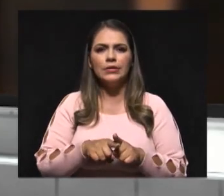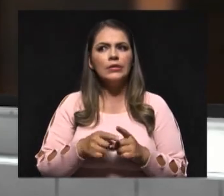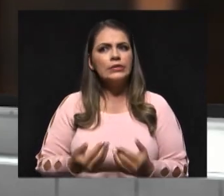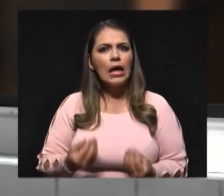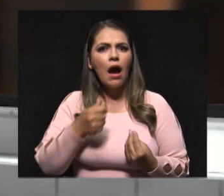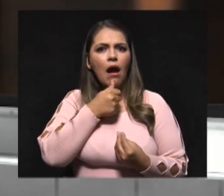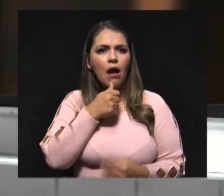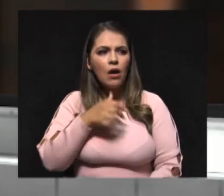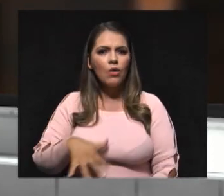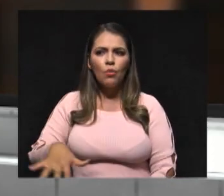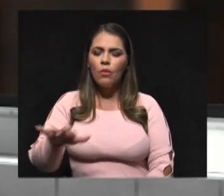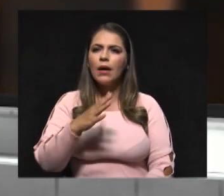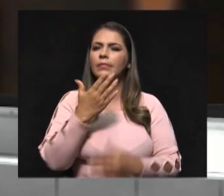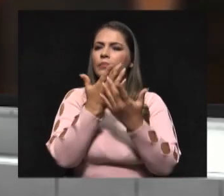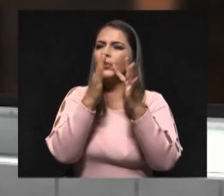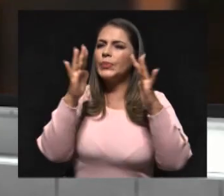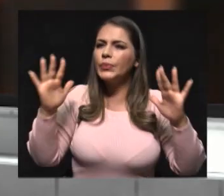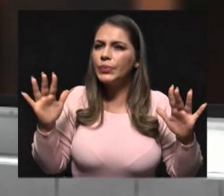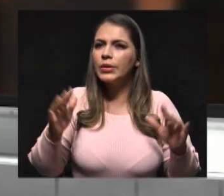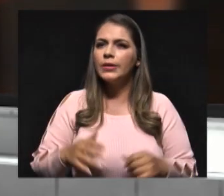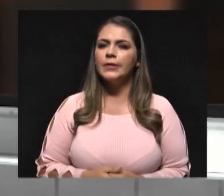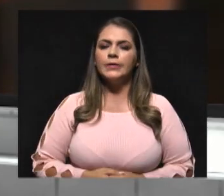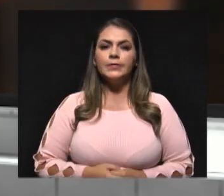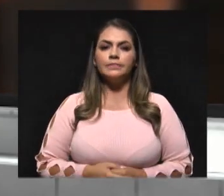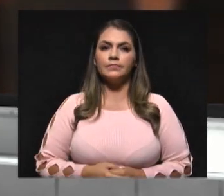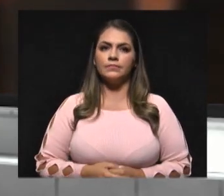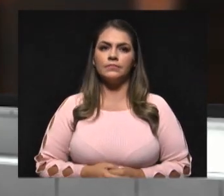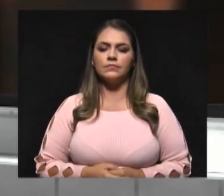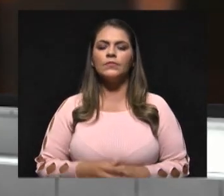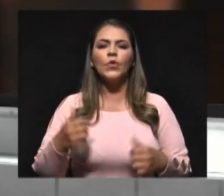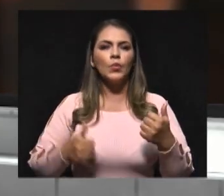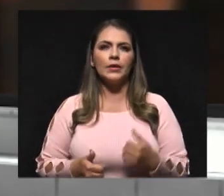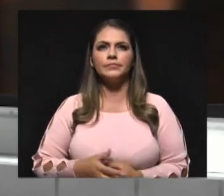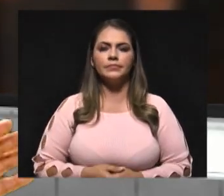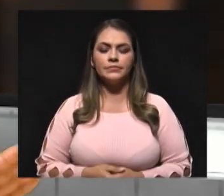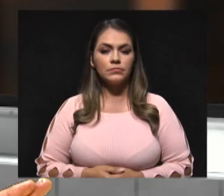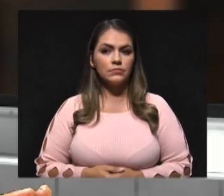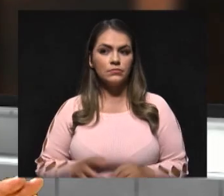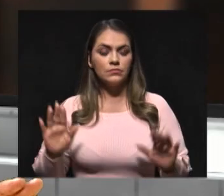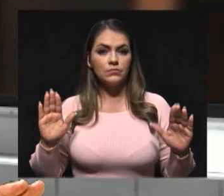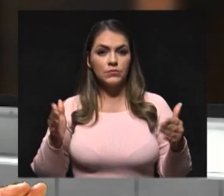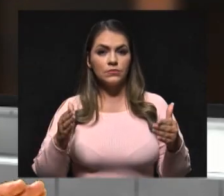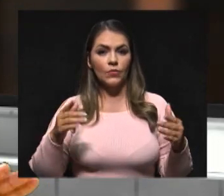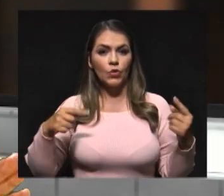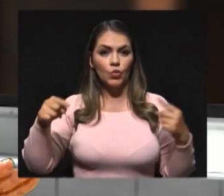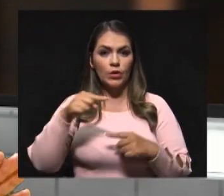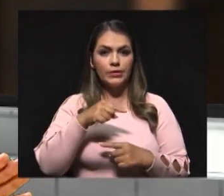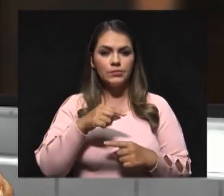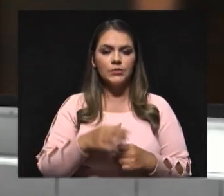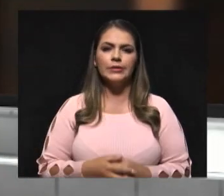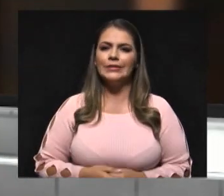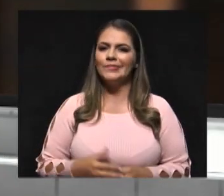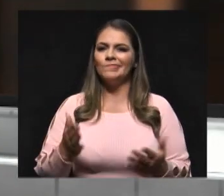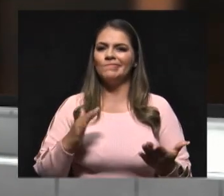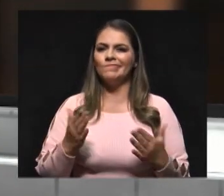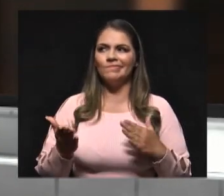hídrica que tenemos una variedad vegetal y animal importante y es que esa mirada al turismo la hagamos de la mano del